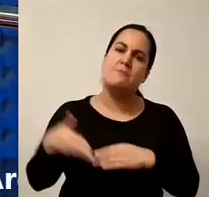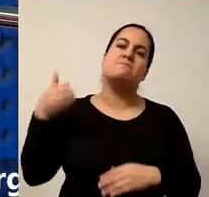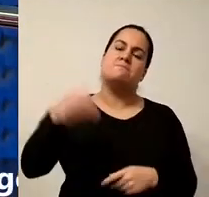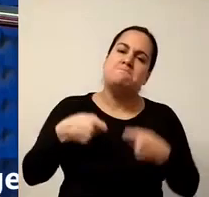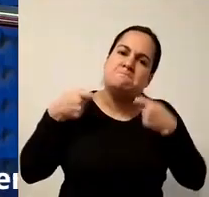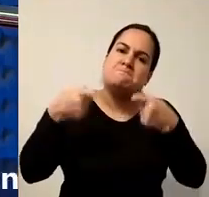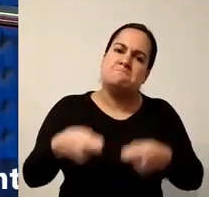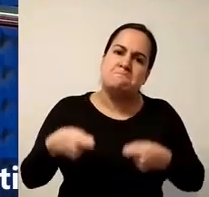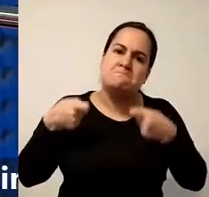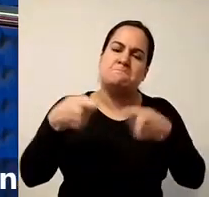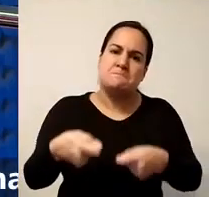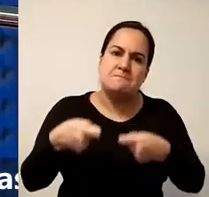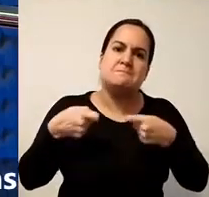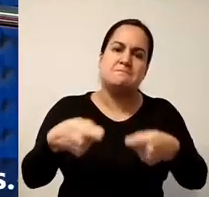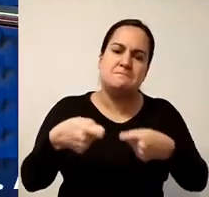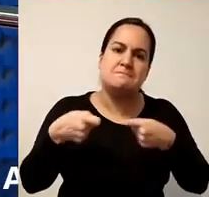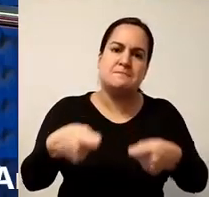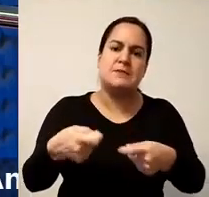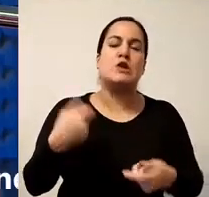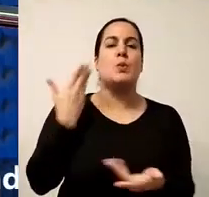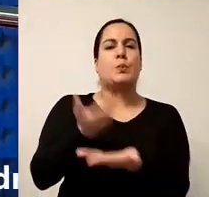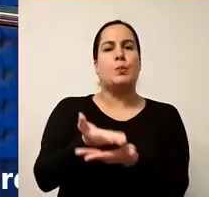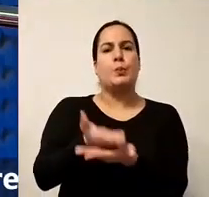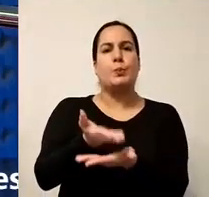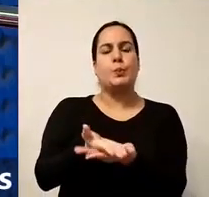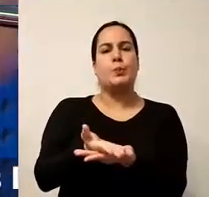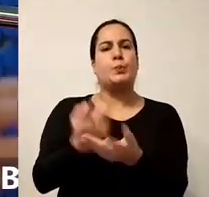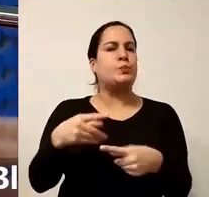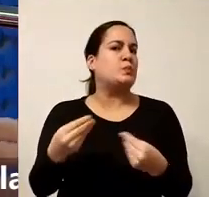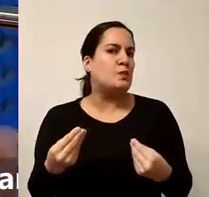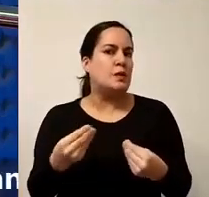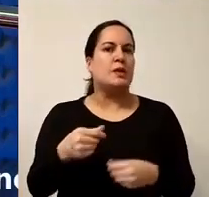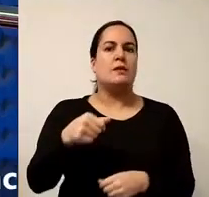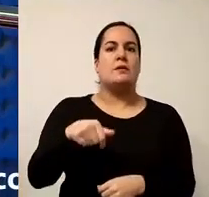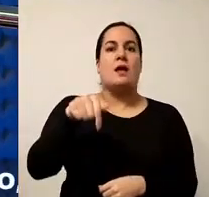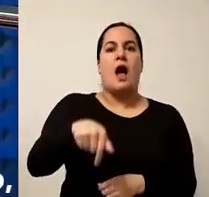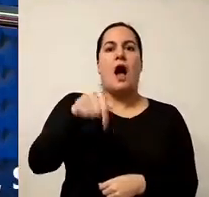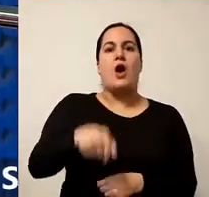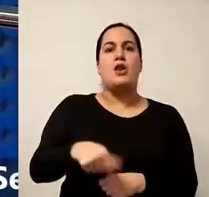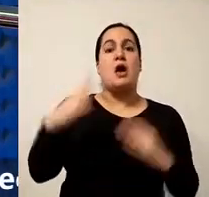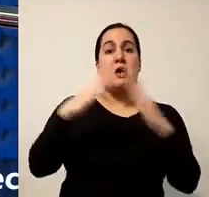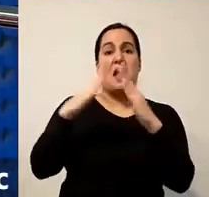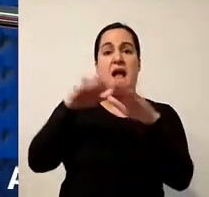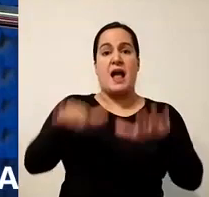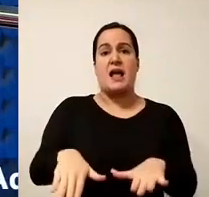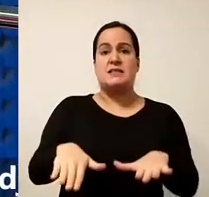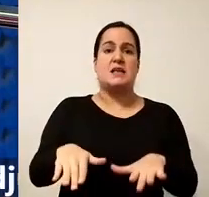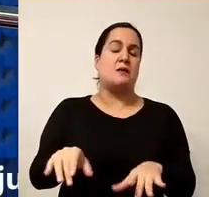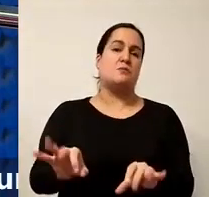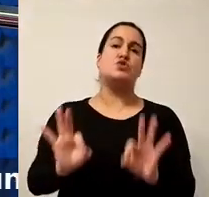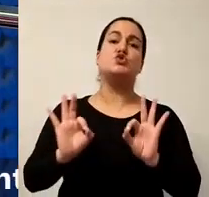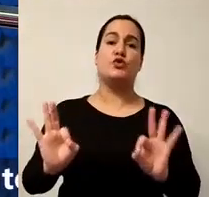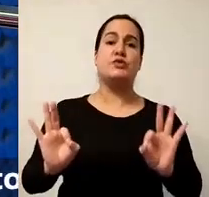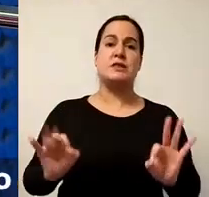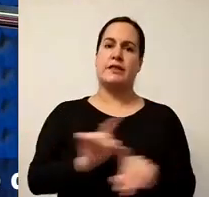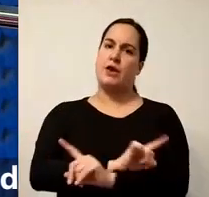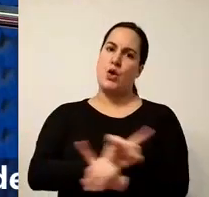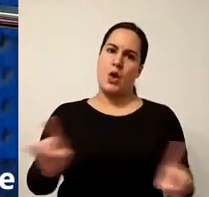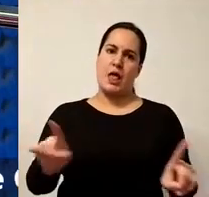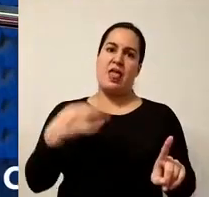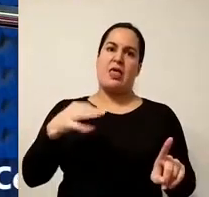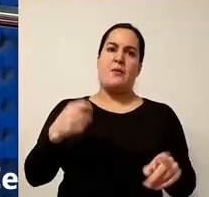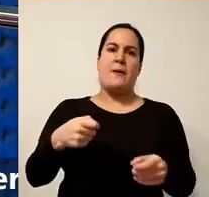abastezca a toda la población que se produzcan desde barbijos hasta respiradores y alimentos para